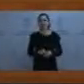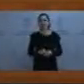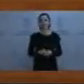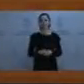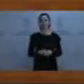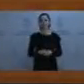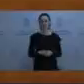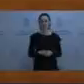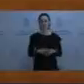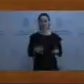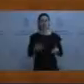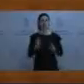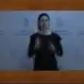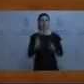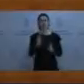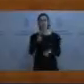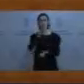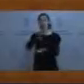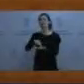Por allí se la ve poco, por cierto.